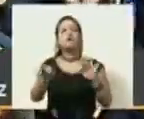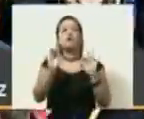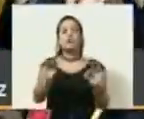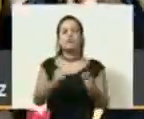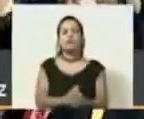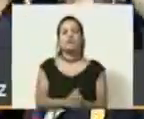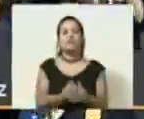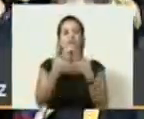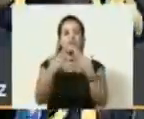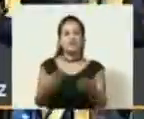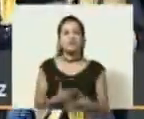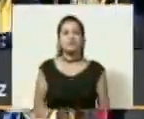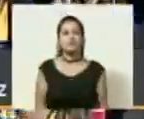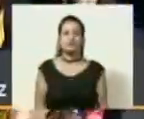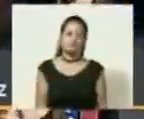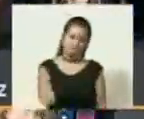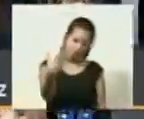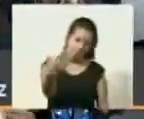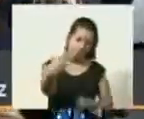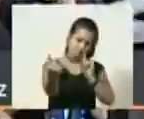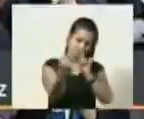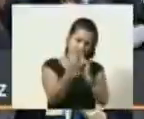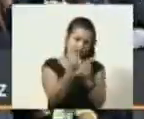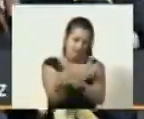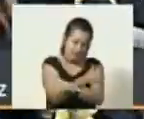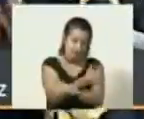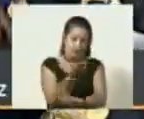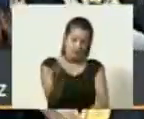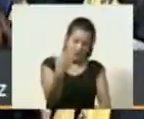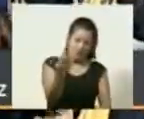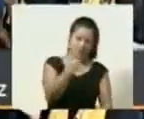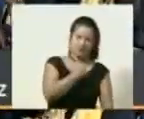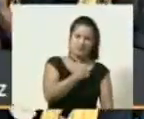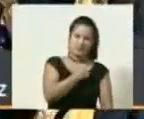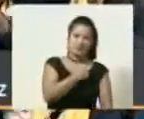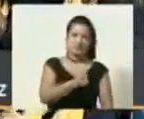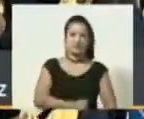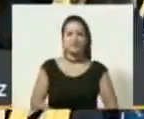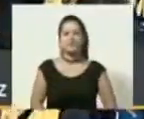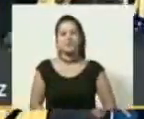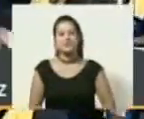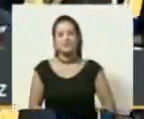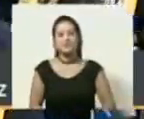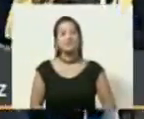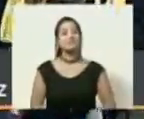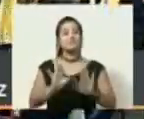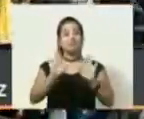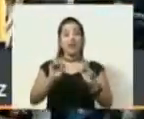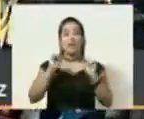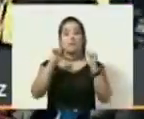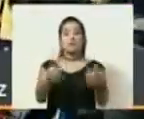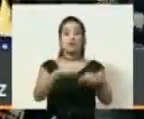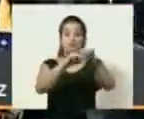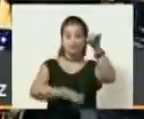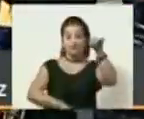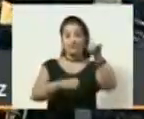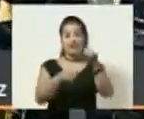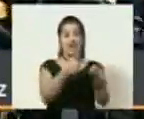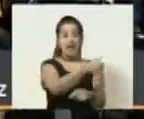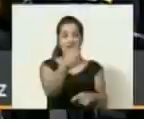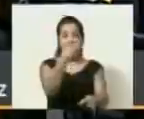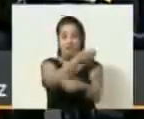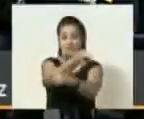Felicidades. Ven acá. Gracias, para darte un abrazo. Presidente. Entrega de títulos a los graduandos.